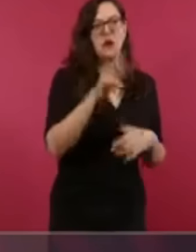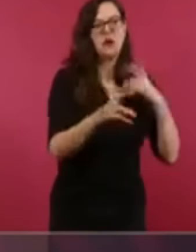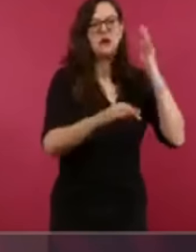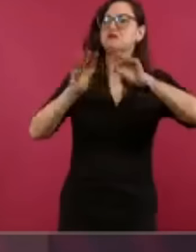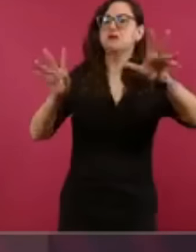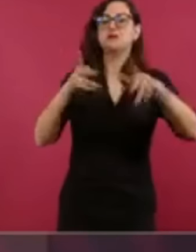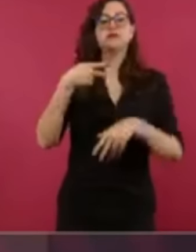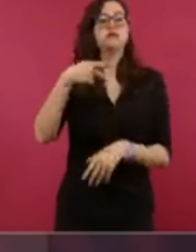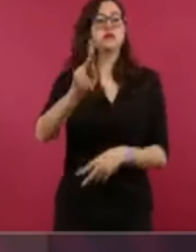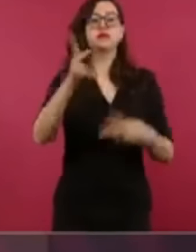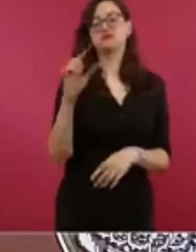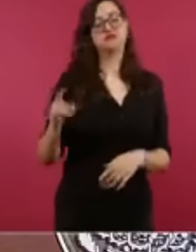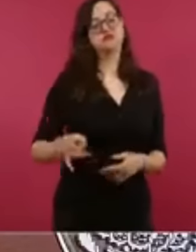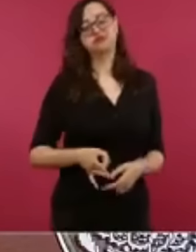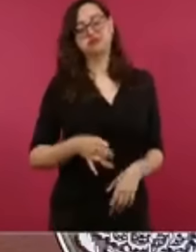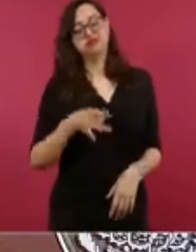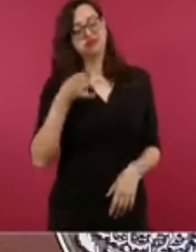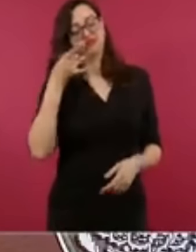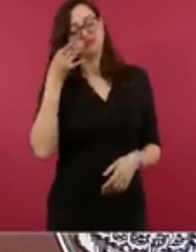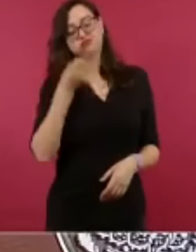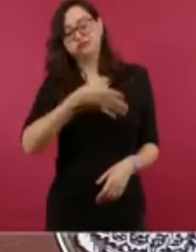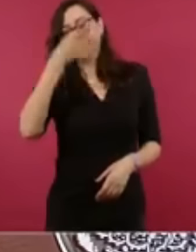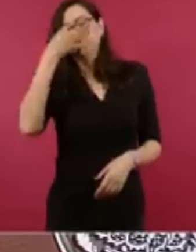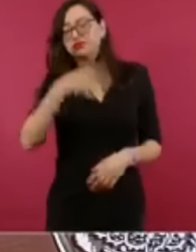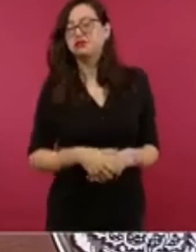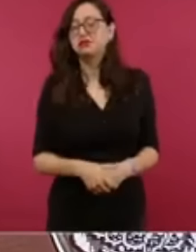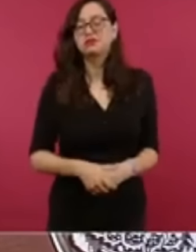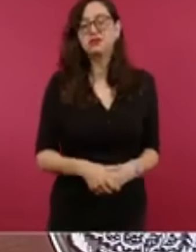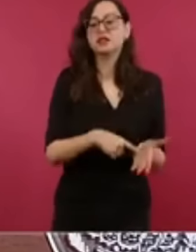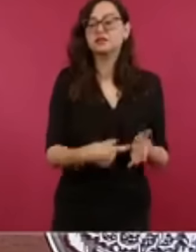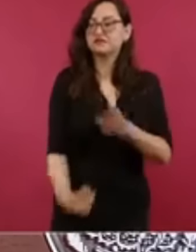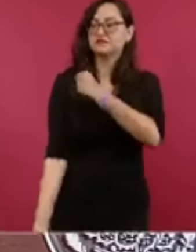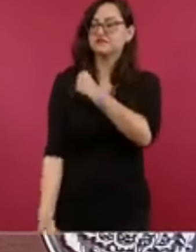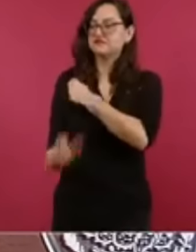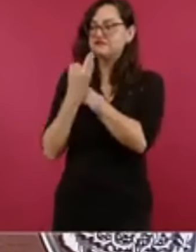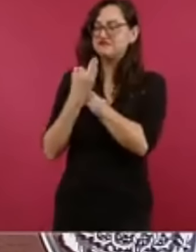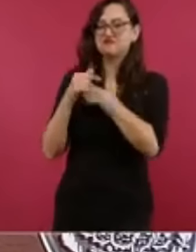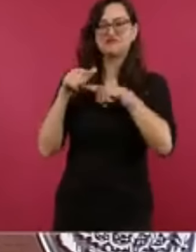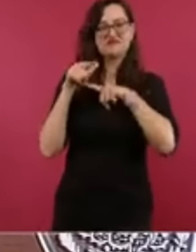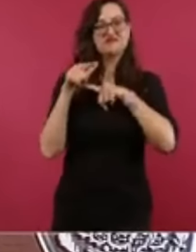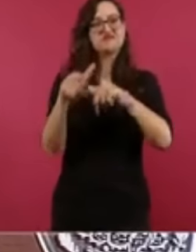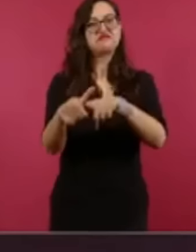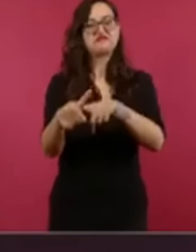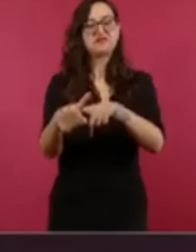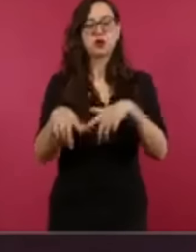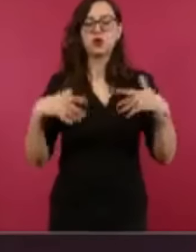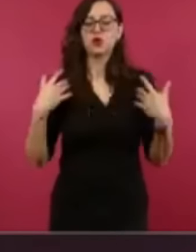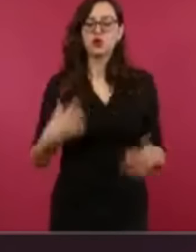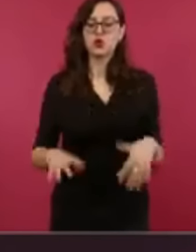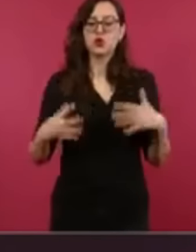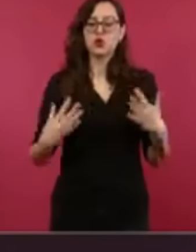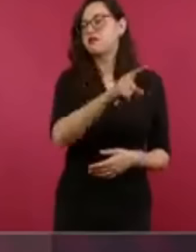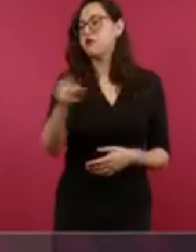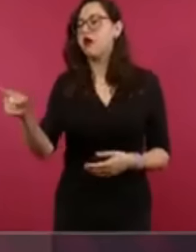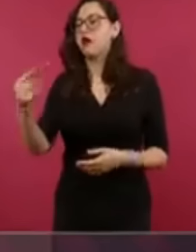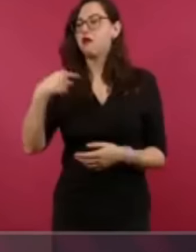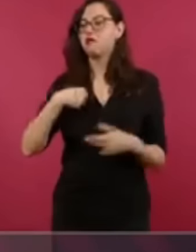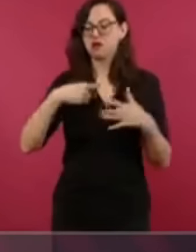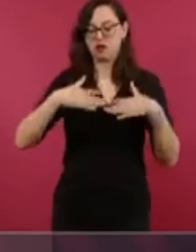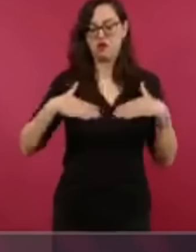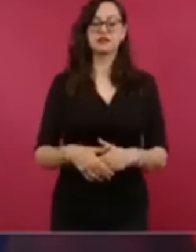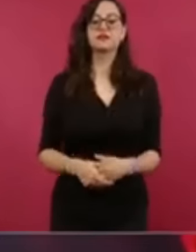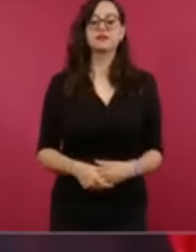guerra sucia, no ha hecho mella. Y por eso nuestro agradecimiento al pueblo de México por su confianza, y